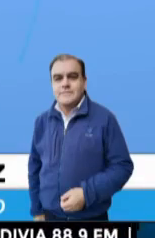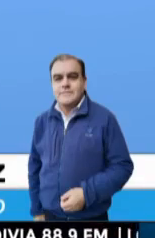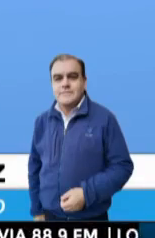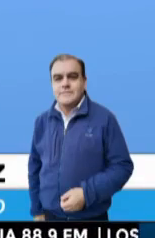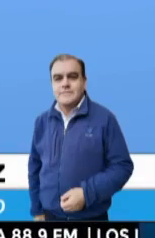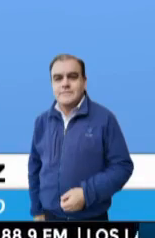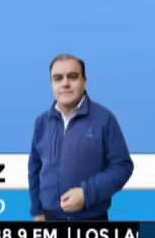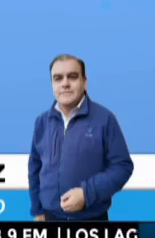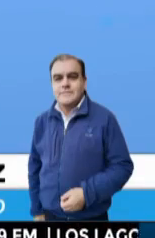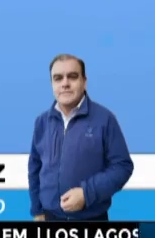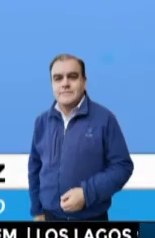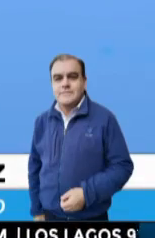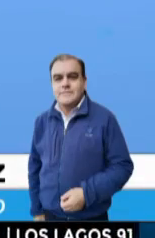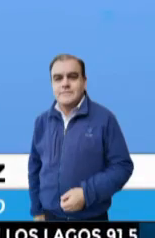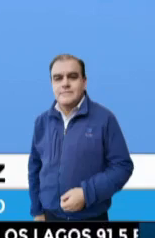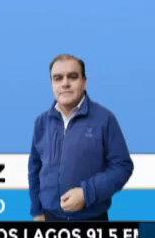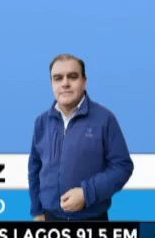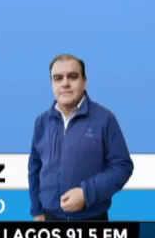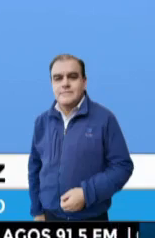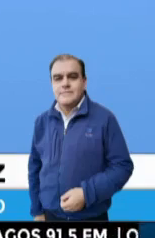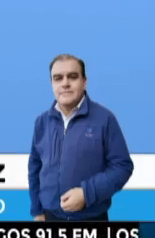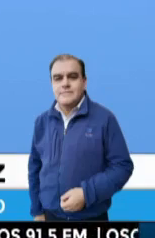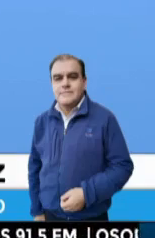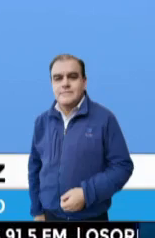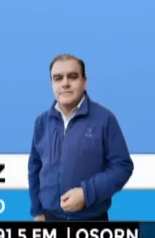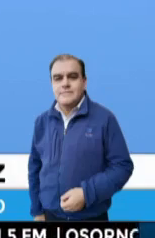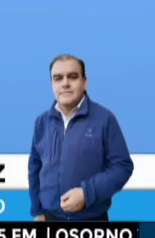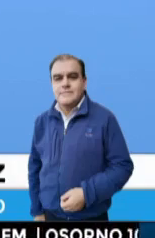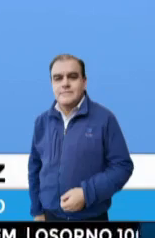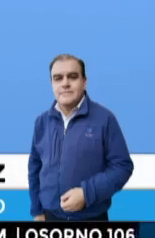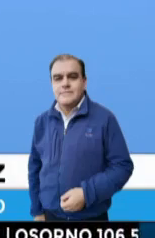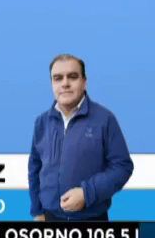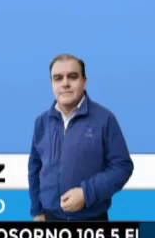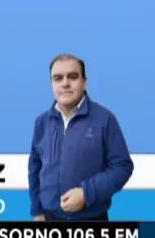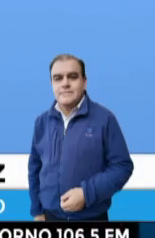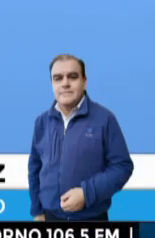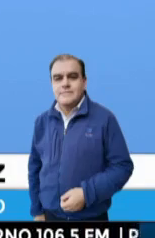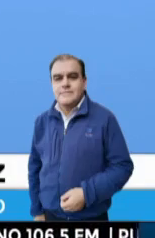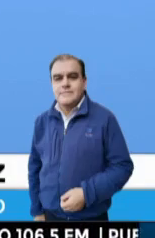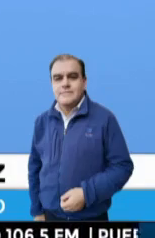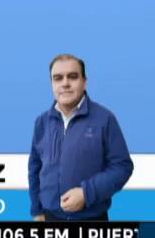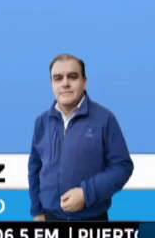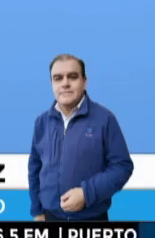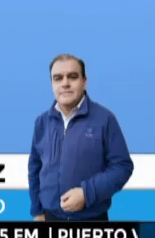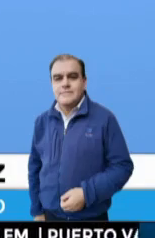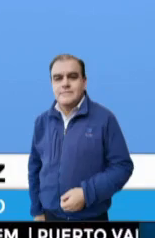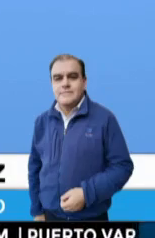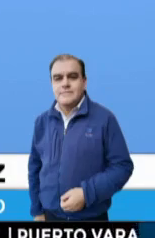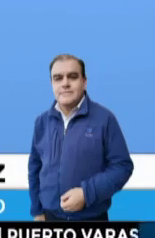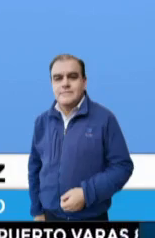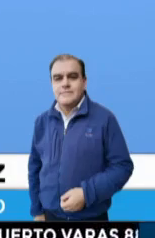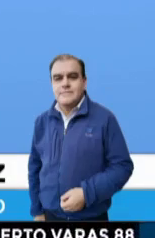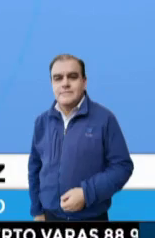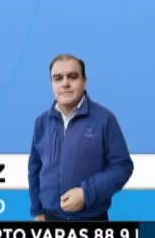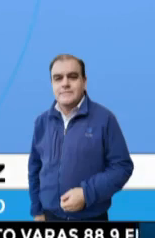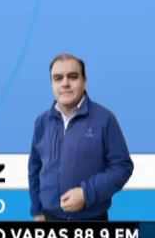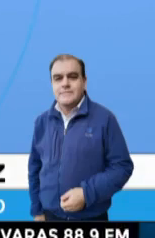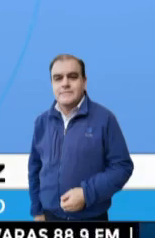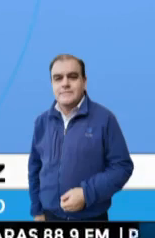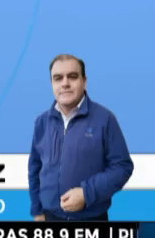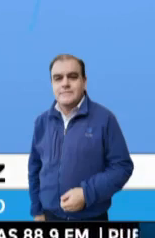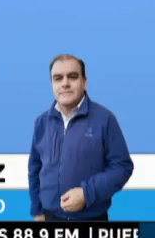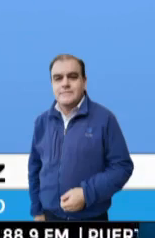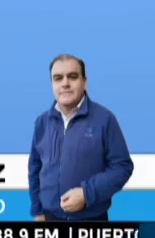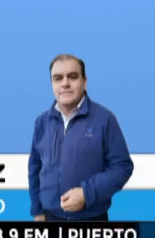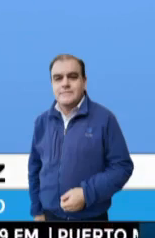árbol generó la interrupción total del tránsito en ambos sentidos, tanto de sur a norte como de norte a sur. De norte